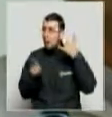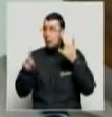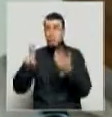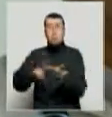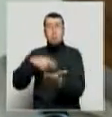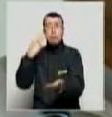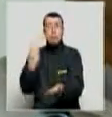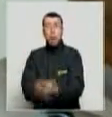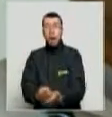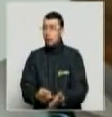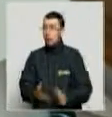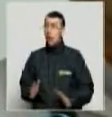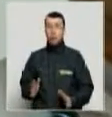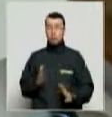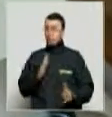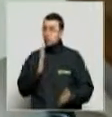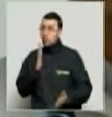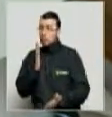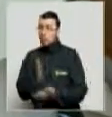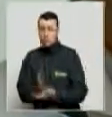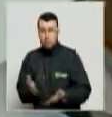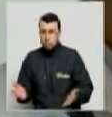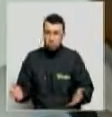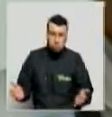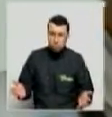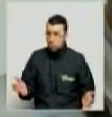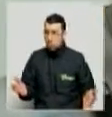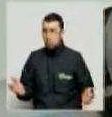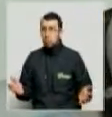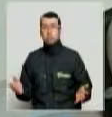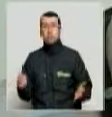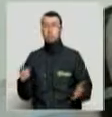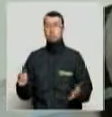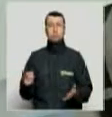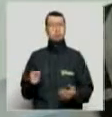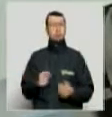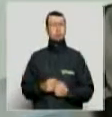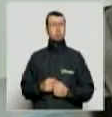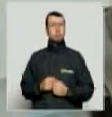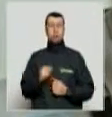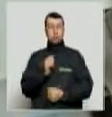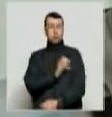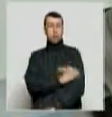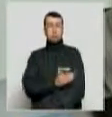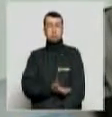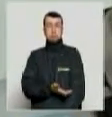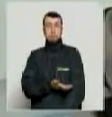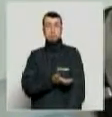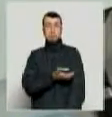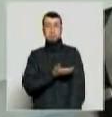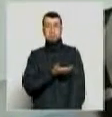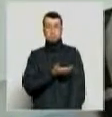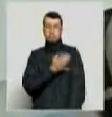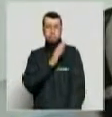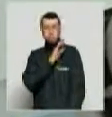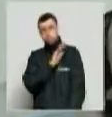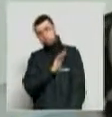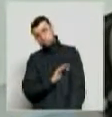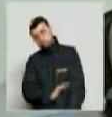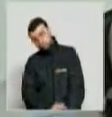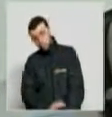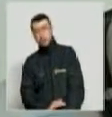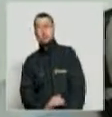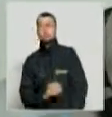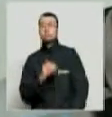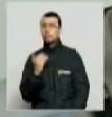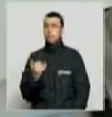episodio sincopal. Cuando lo fuimos a ver tenía una franca hipotensión, su presión arterial estaba en el piso, muy baja, y estaba